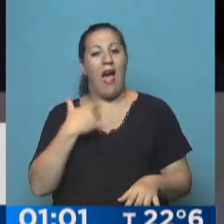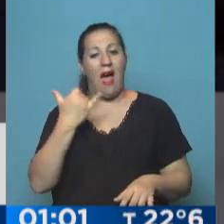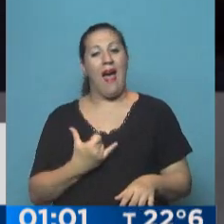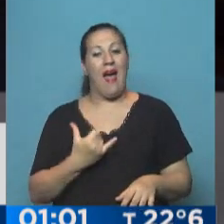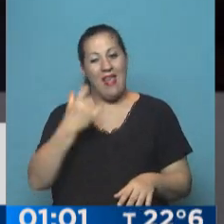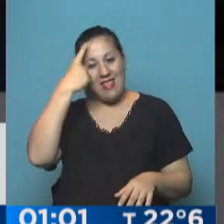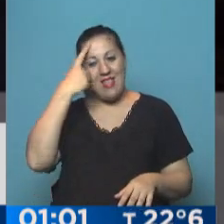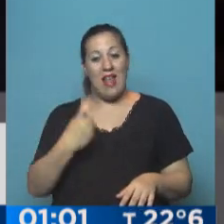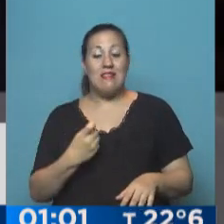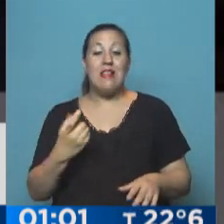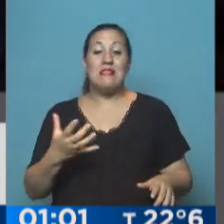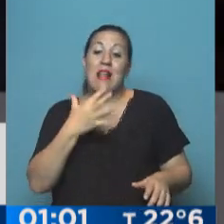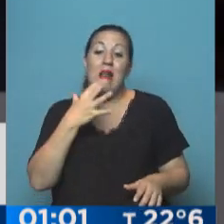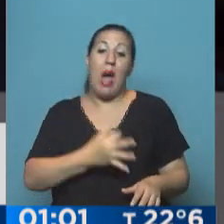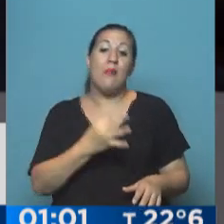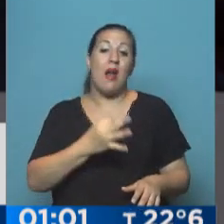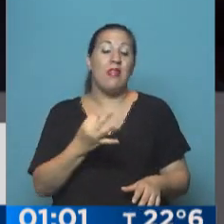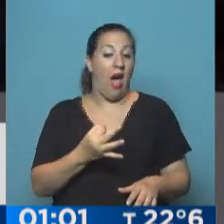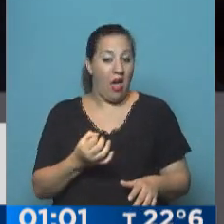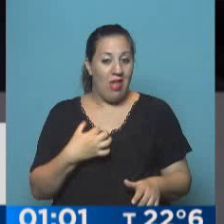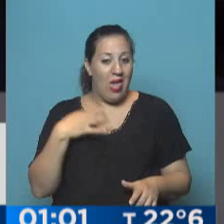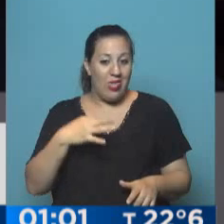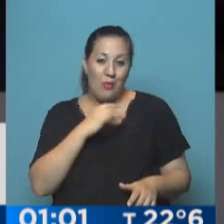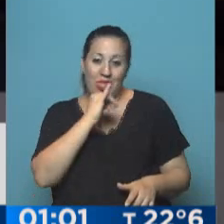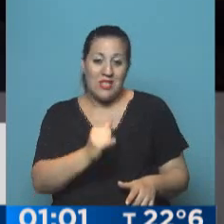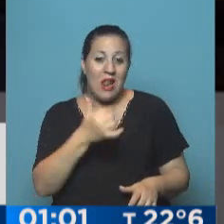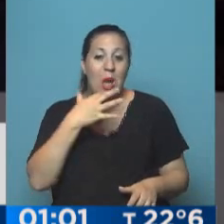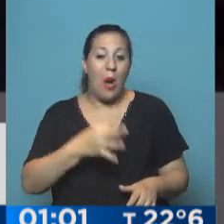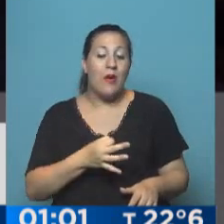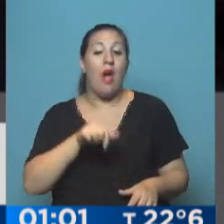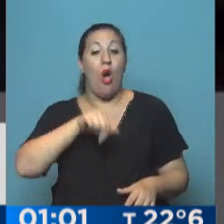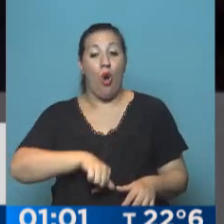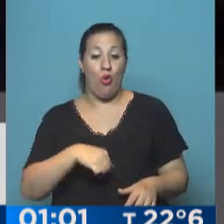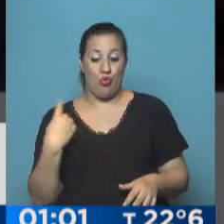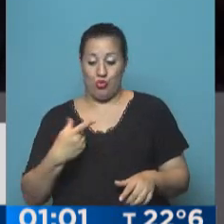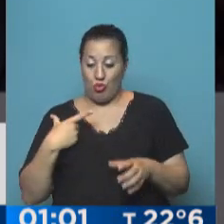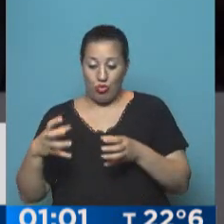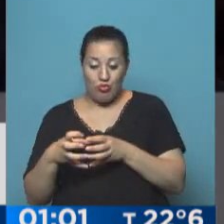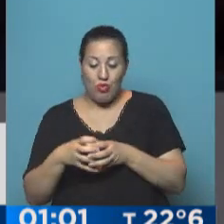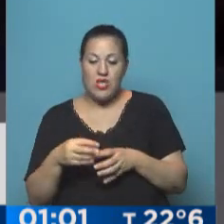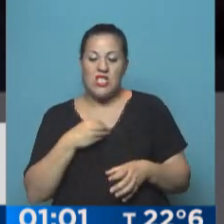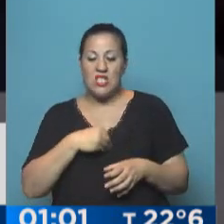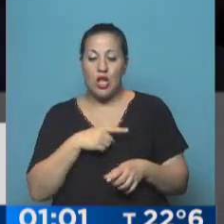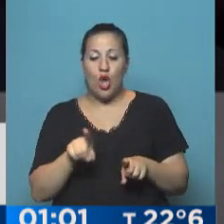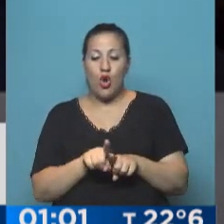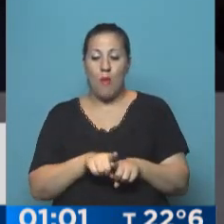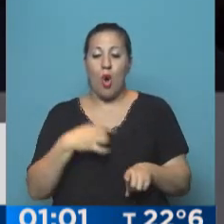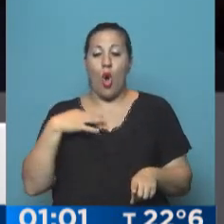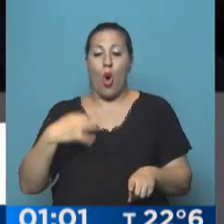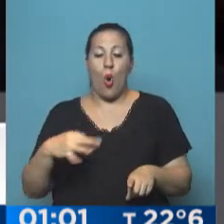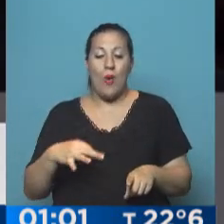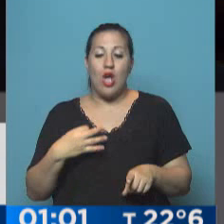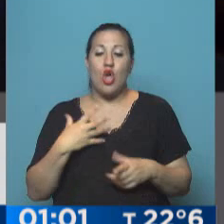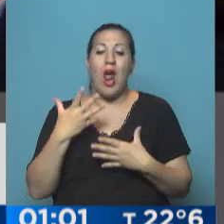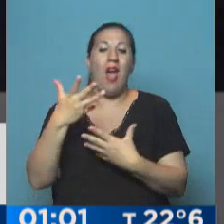Lamentablemente, bueno, esa es la realidad y uno tiene que manejarse con la realidad. Y hoy nosotros en el bloque sentimos una obligación moral de solidarizarnos